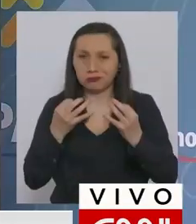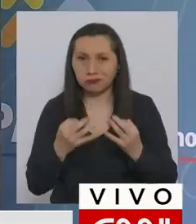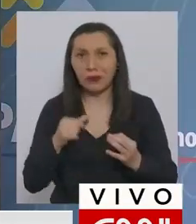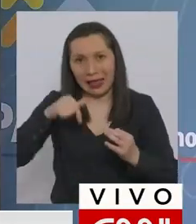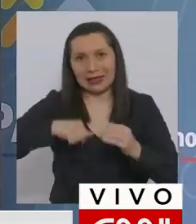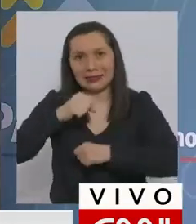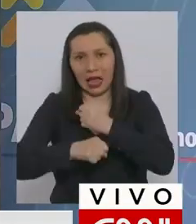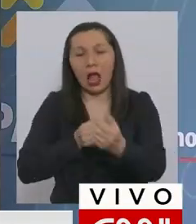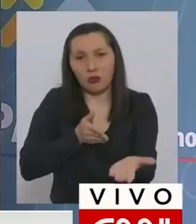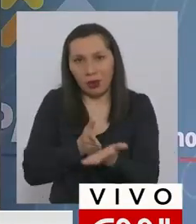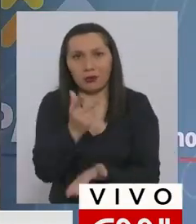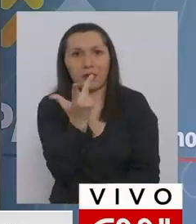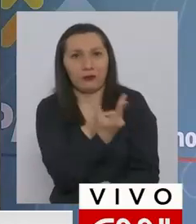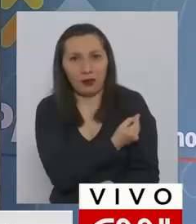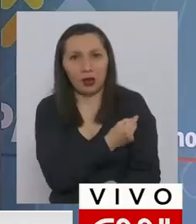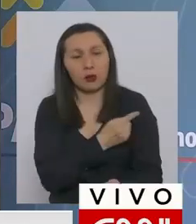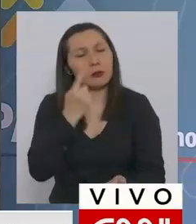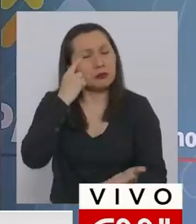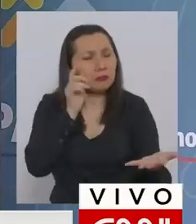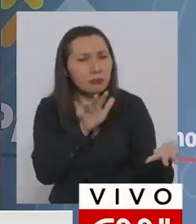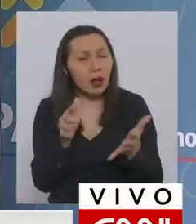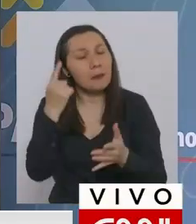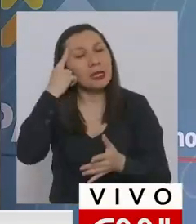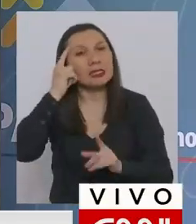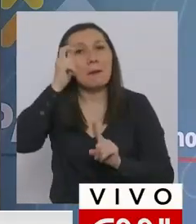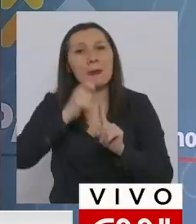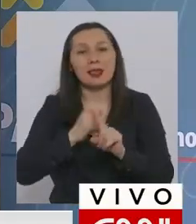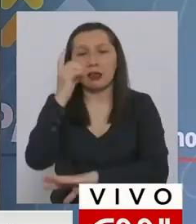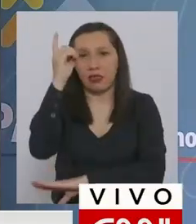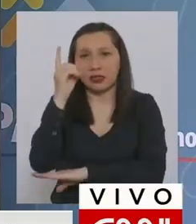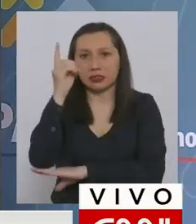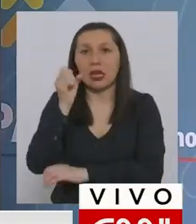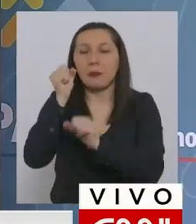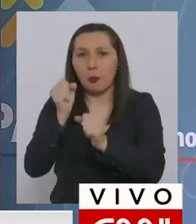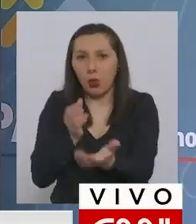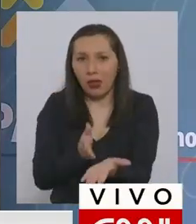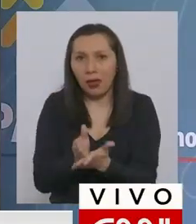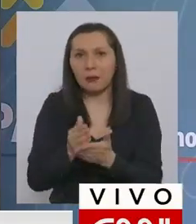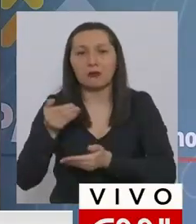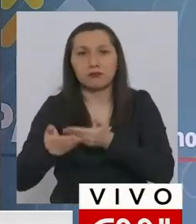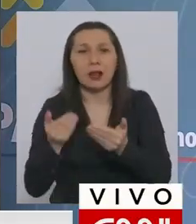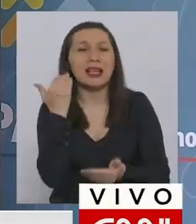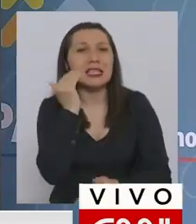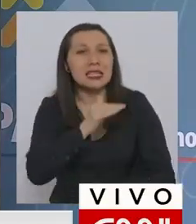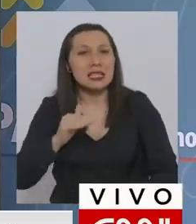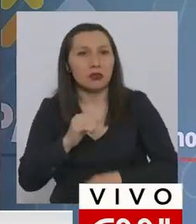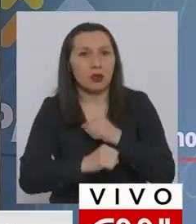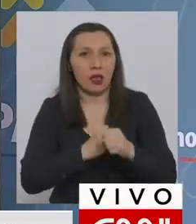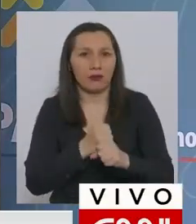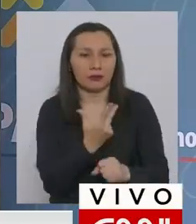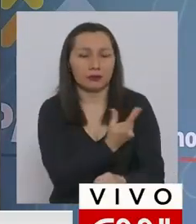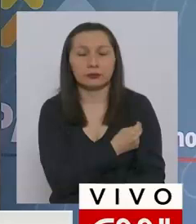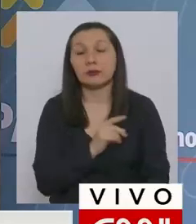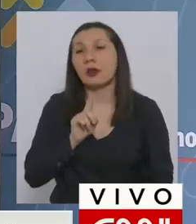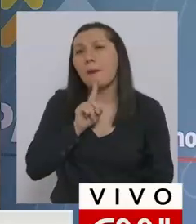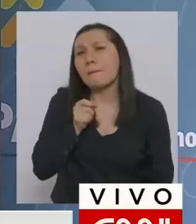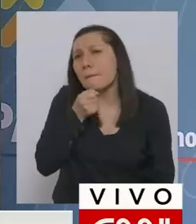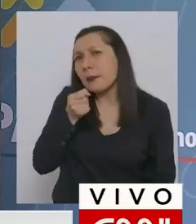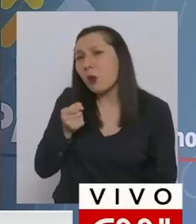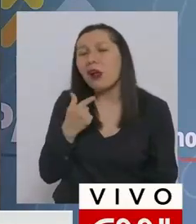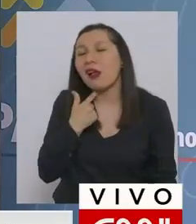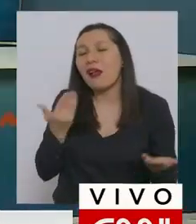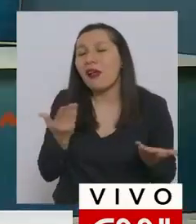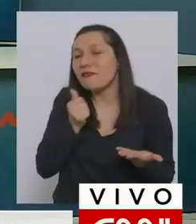proceso de vacunación de estos niños. Por lo tanto, esta es una noticia que se recibió en el día de hoy y esperamos prontamente ya